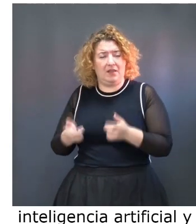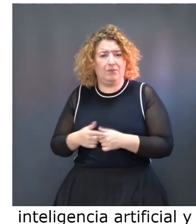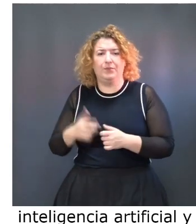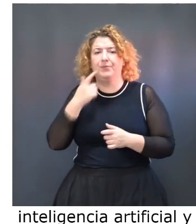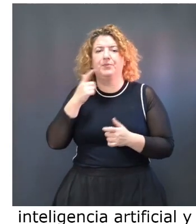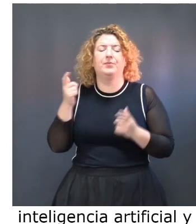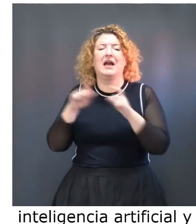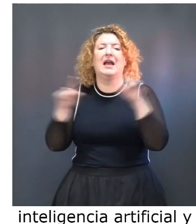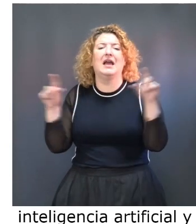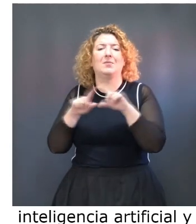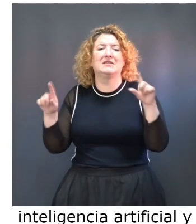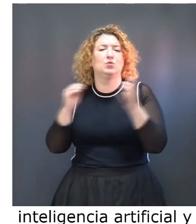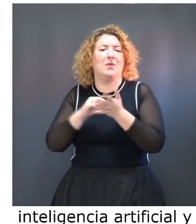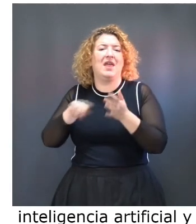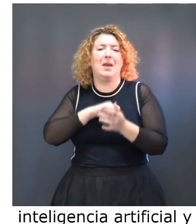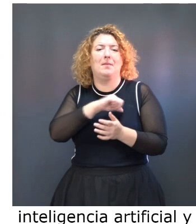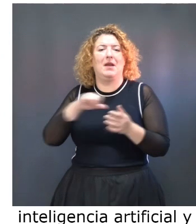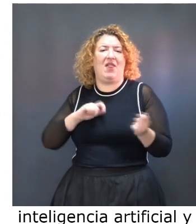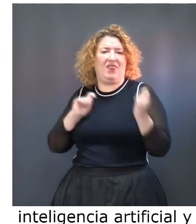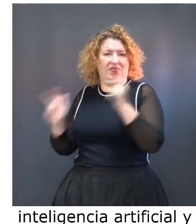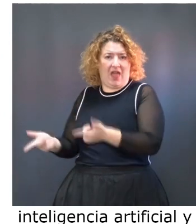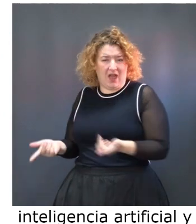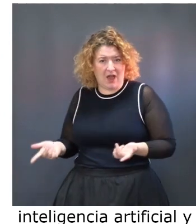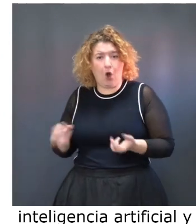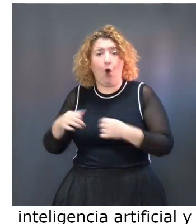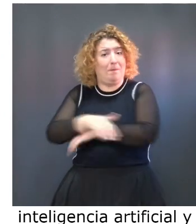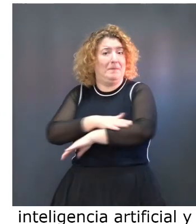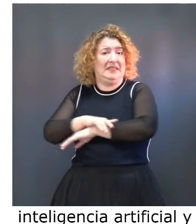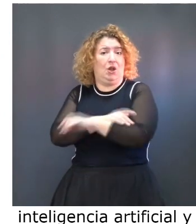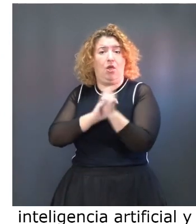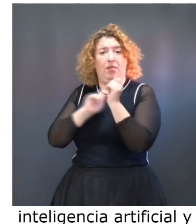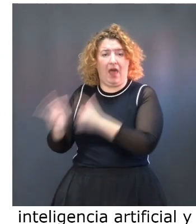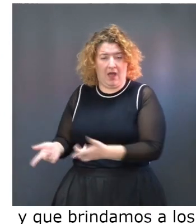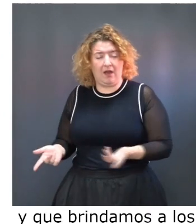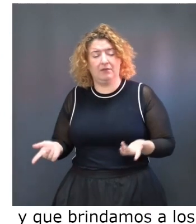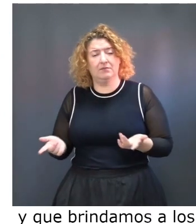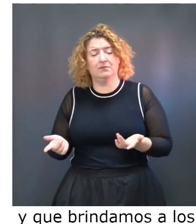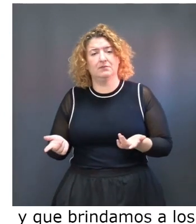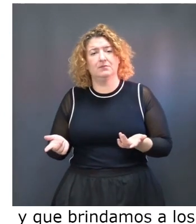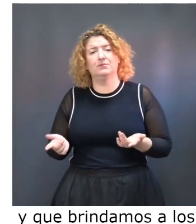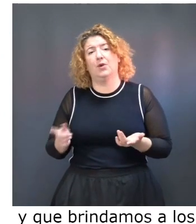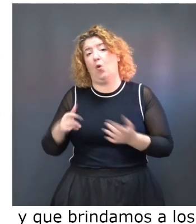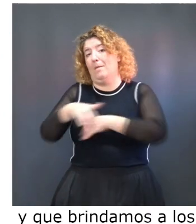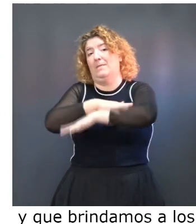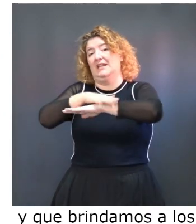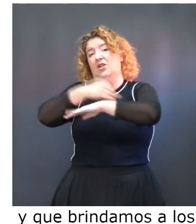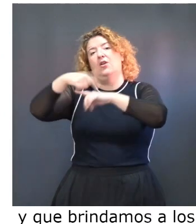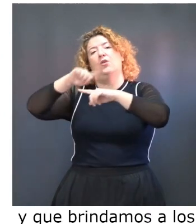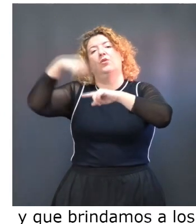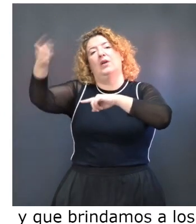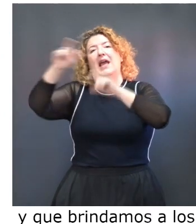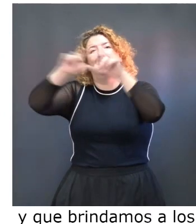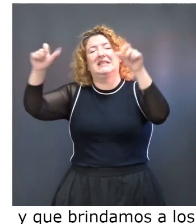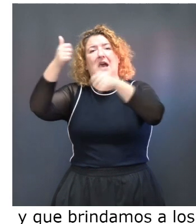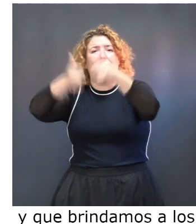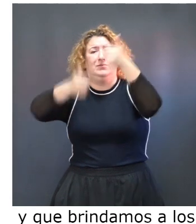empresas privadas o desde ministerios, pero que a su vez están contratando o licitándose por empresas